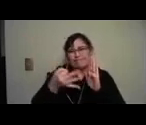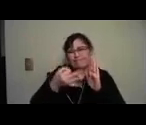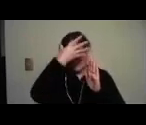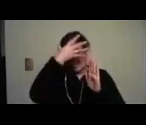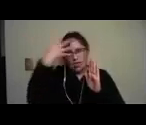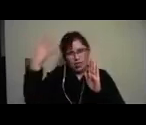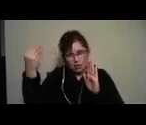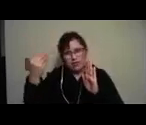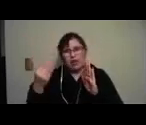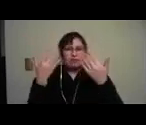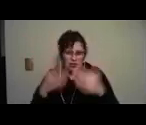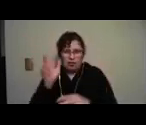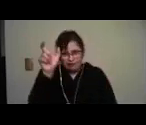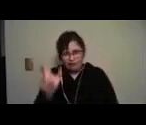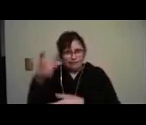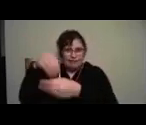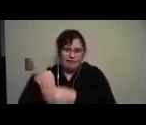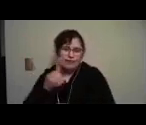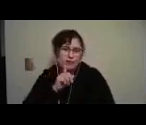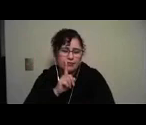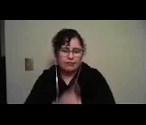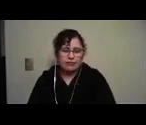tal que está instaurada.